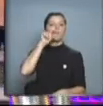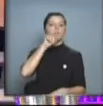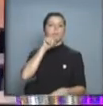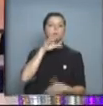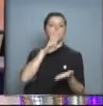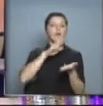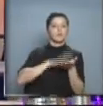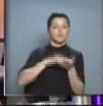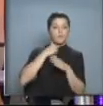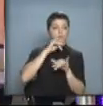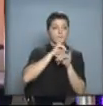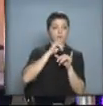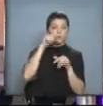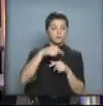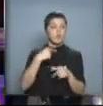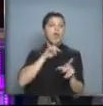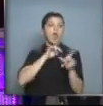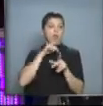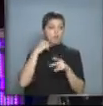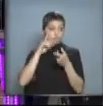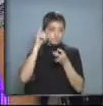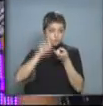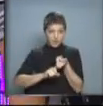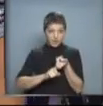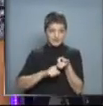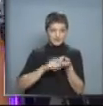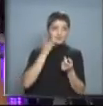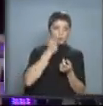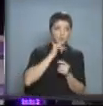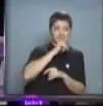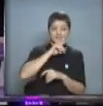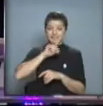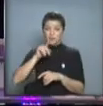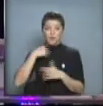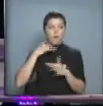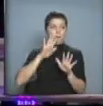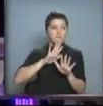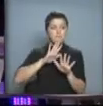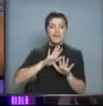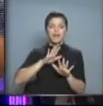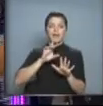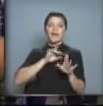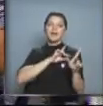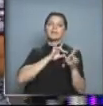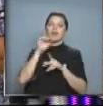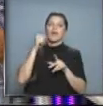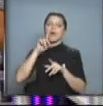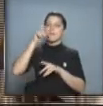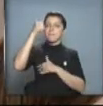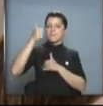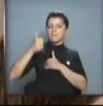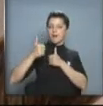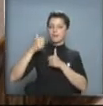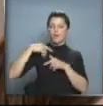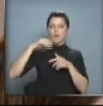La pregunta del informe. ¿Les gustaría casarse algún día? ¿Esperan que van a llegar a ese momento? El candidato va a estar esperando ahí al